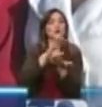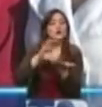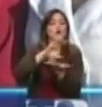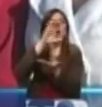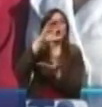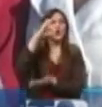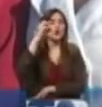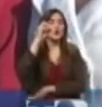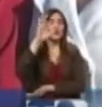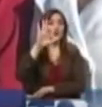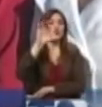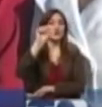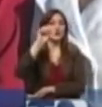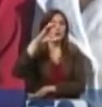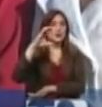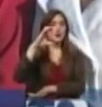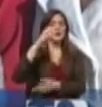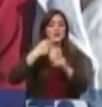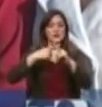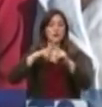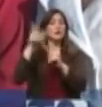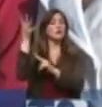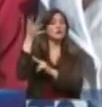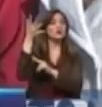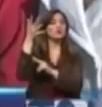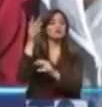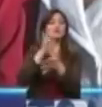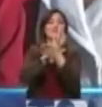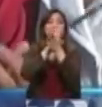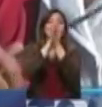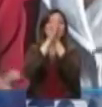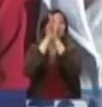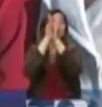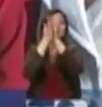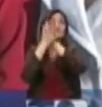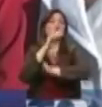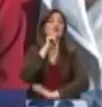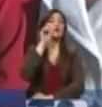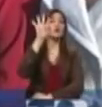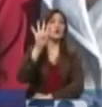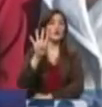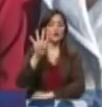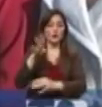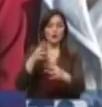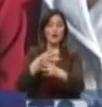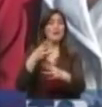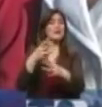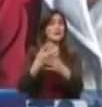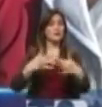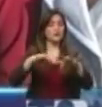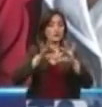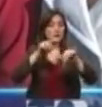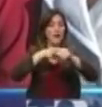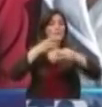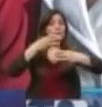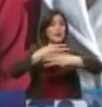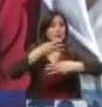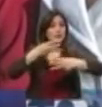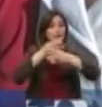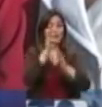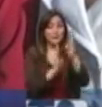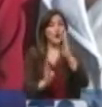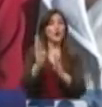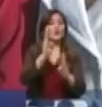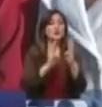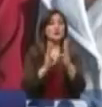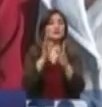Aviación Civil nos dicen que empezaron el periodo lectivo sin profesores. Les faltan 4 profesores de materias tan importantes como matemática,